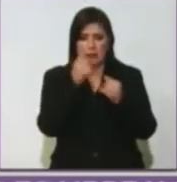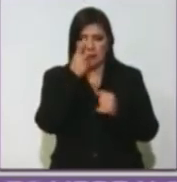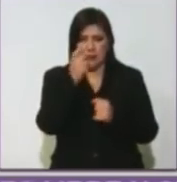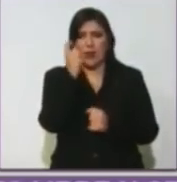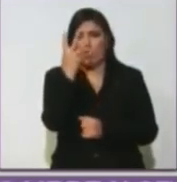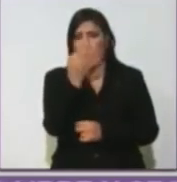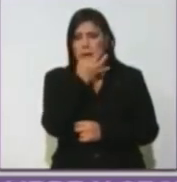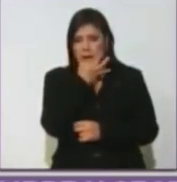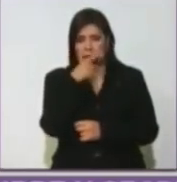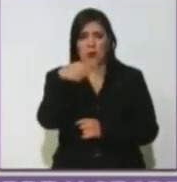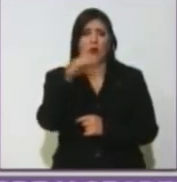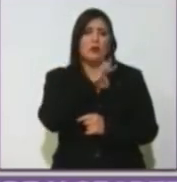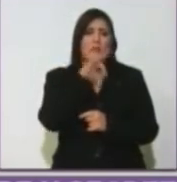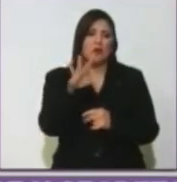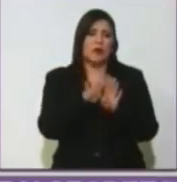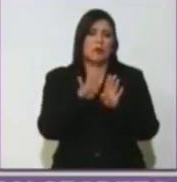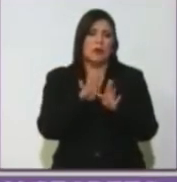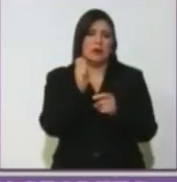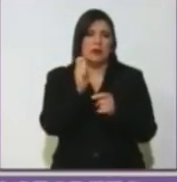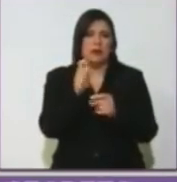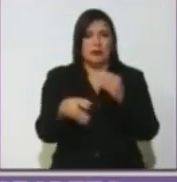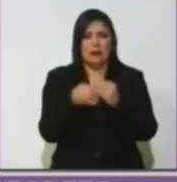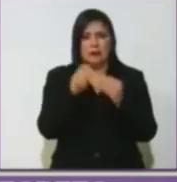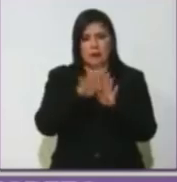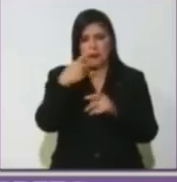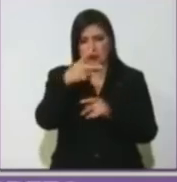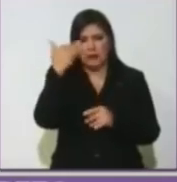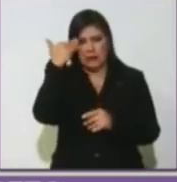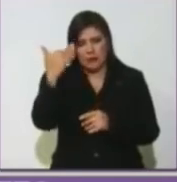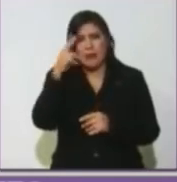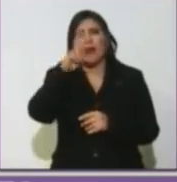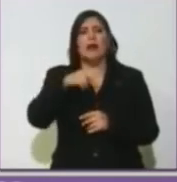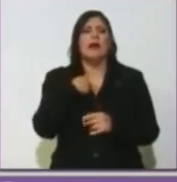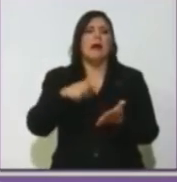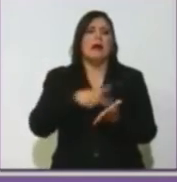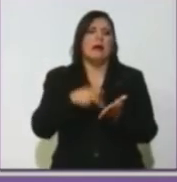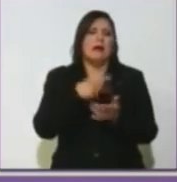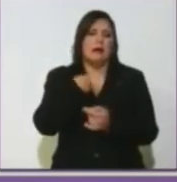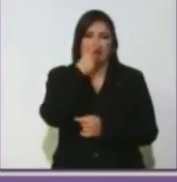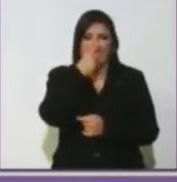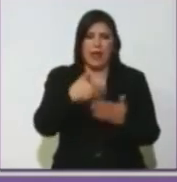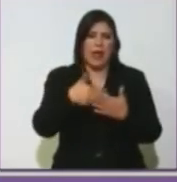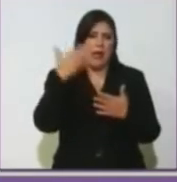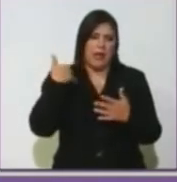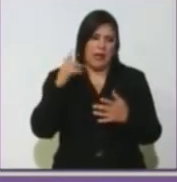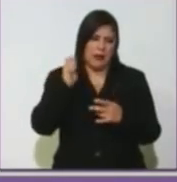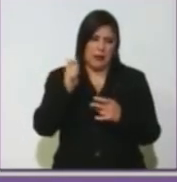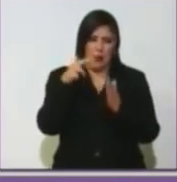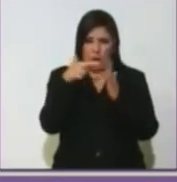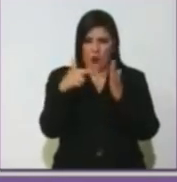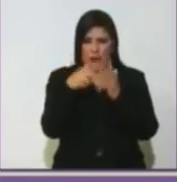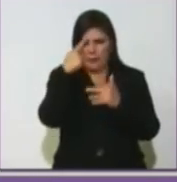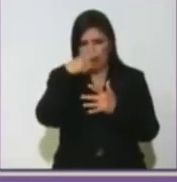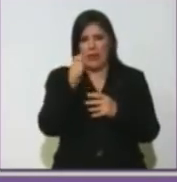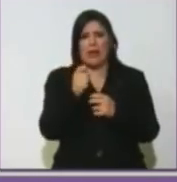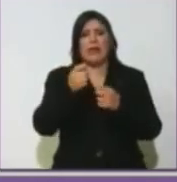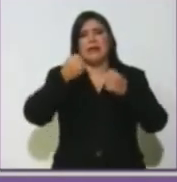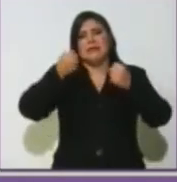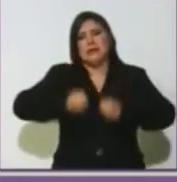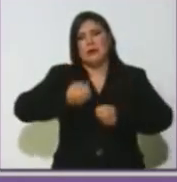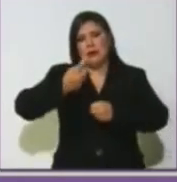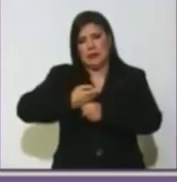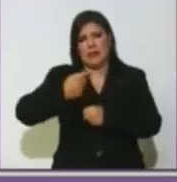ustedes saben en su tiempo les reiteramos lo que hemos circunscrito del tema de seguridad de justicia